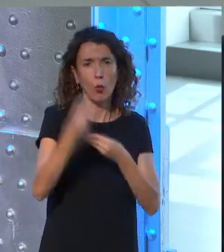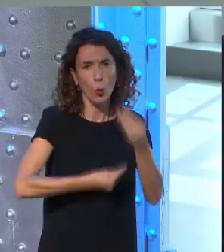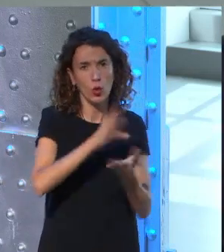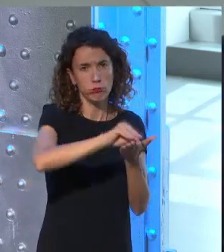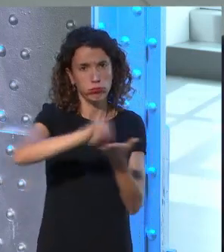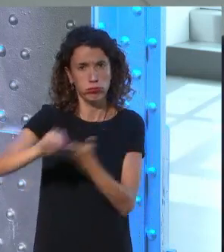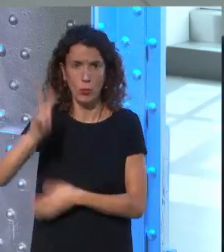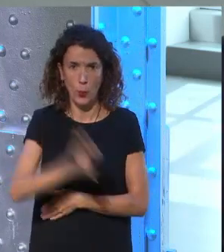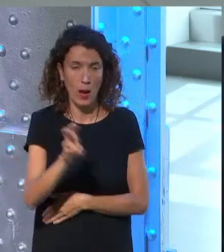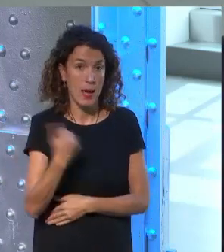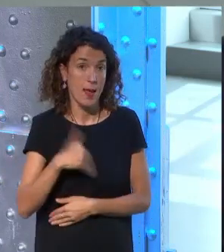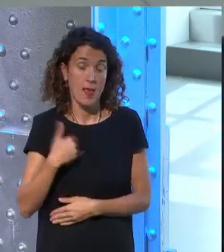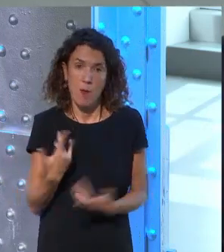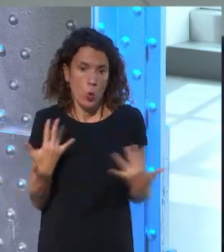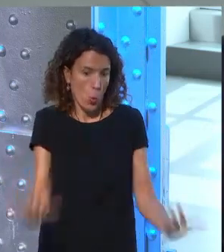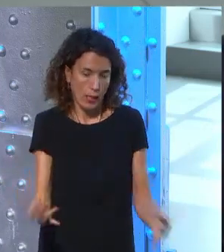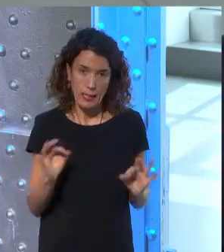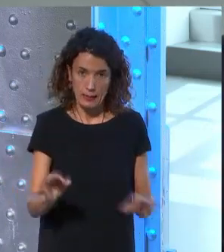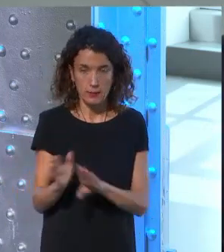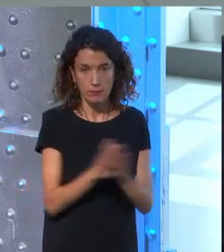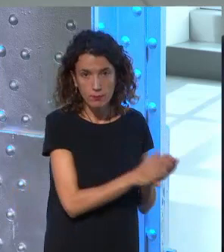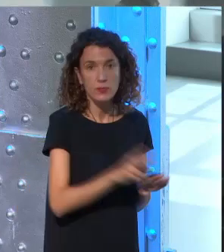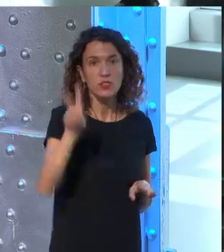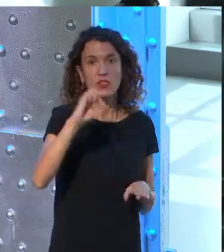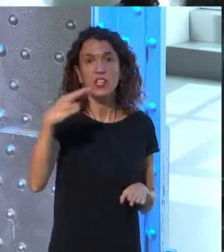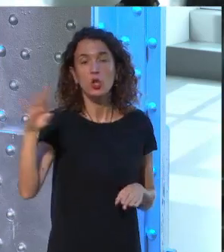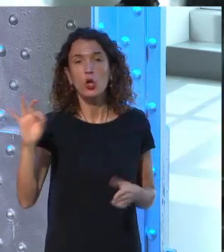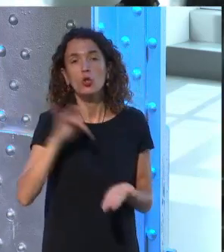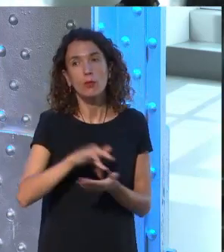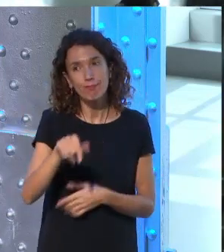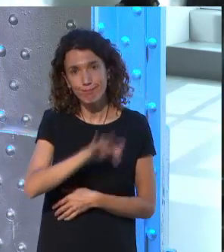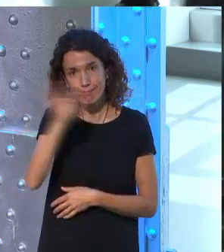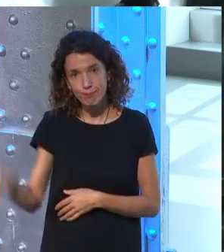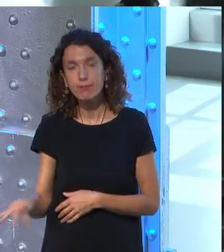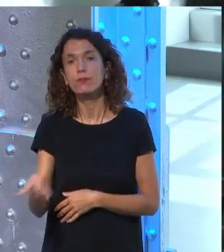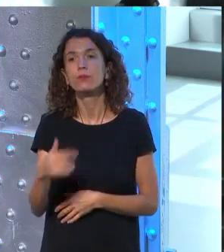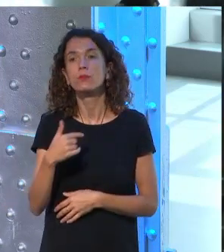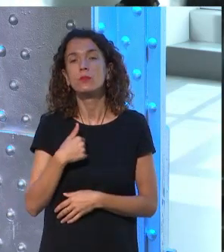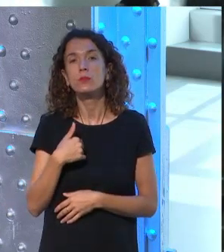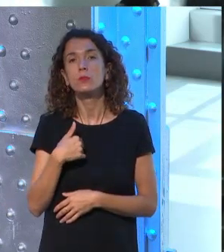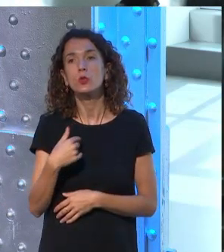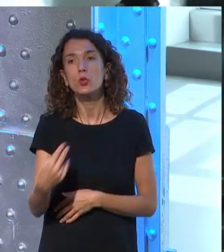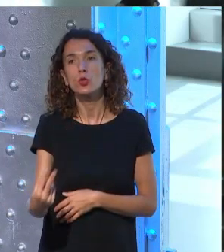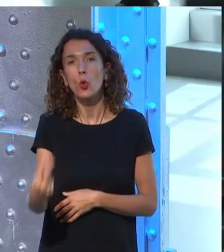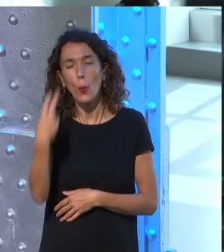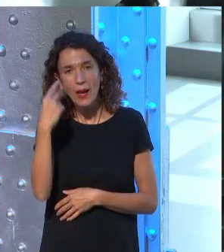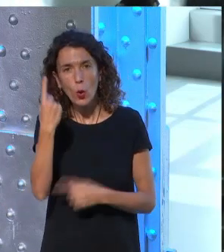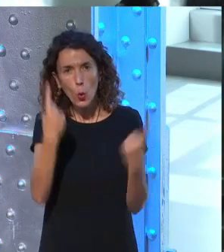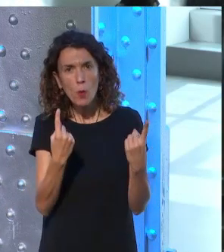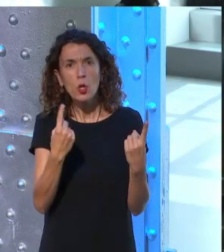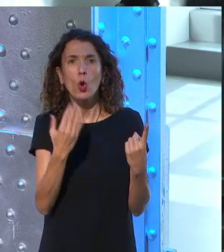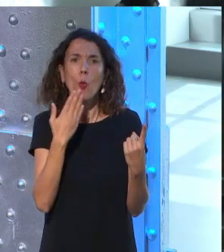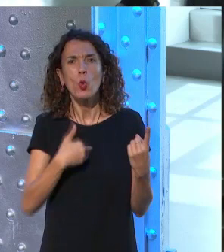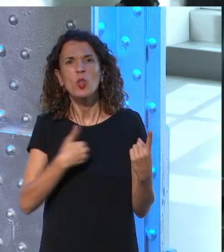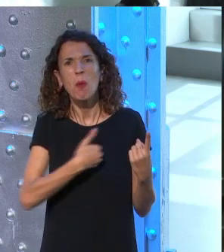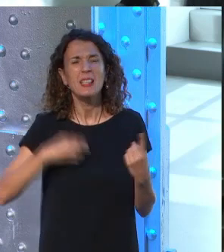ya, ya, porque el tema urge. Bien, Víctor Viñuales. Sí, aquí me veis uno, pero soy trino, ¿eh? Yo